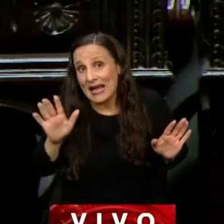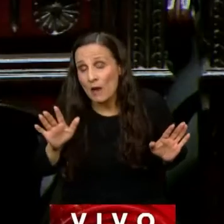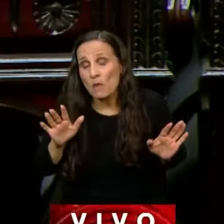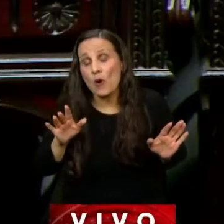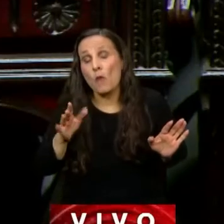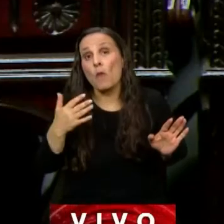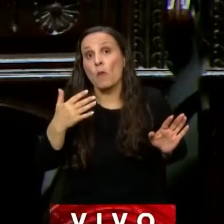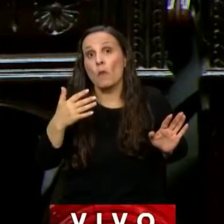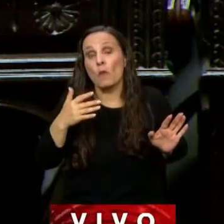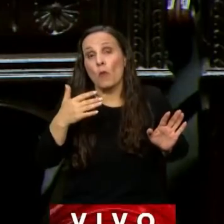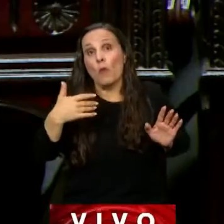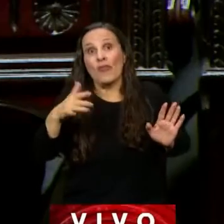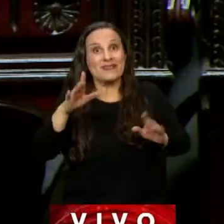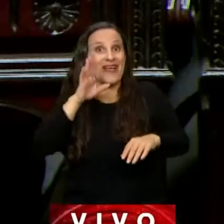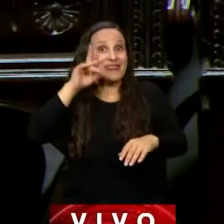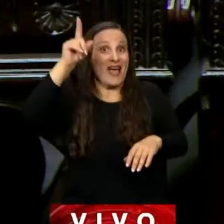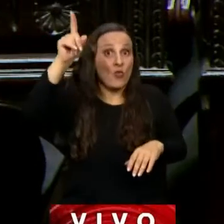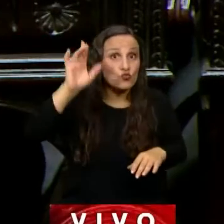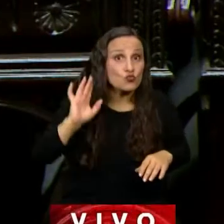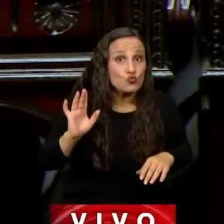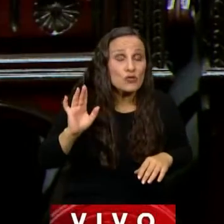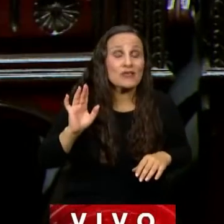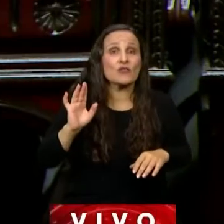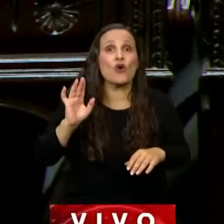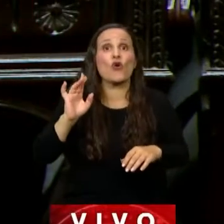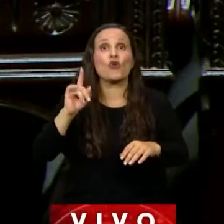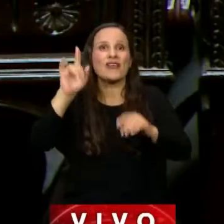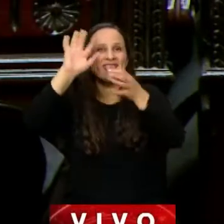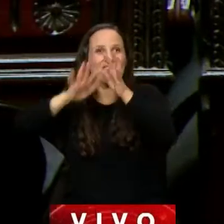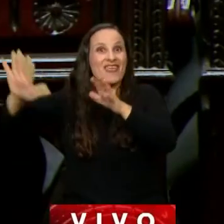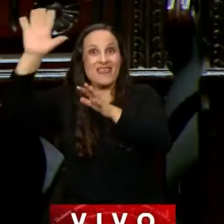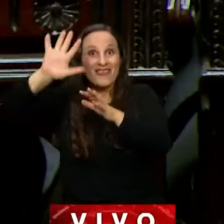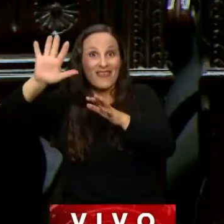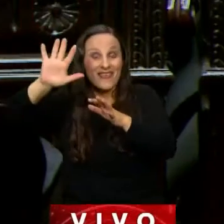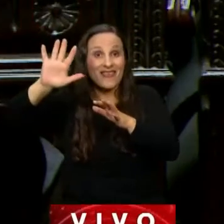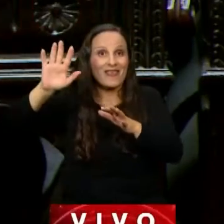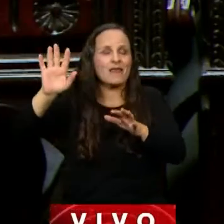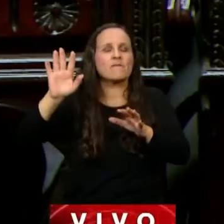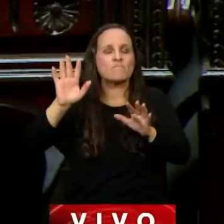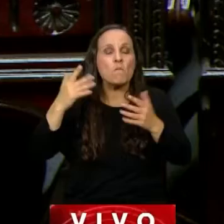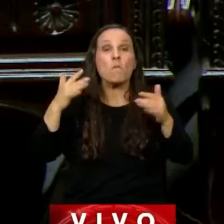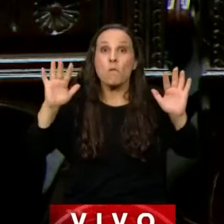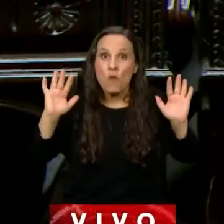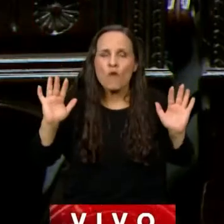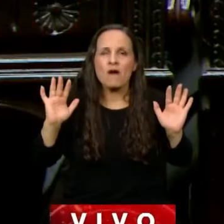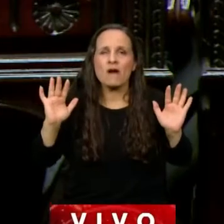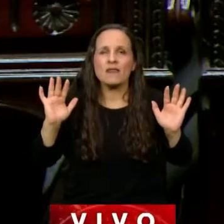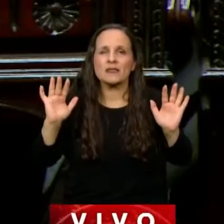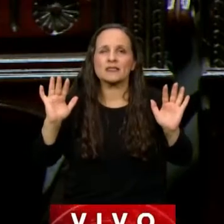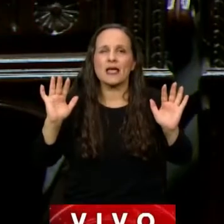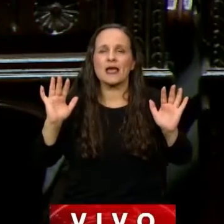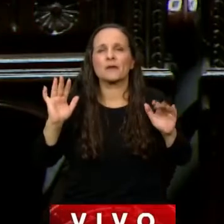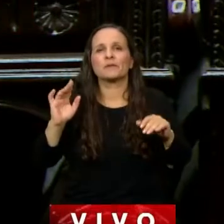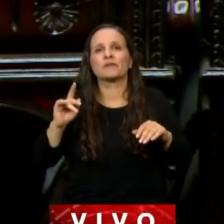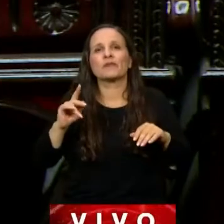es esperable que Estados Unidos y la zona del euro tengan como mínimo